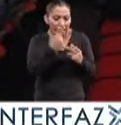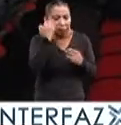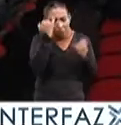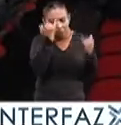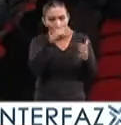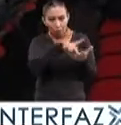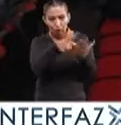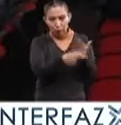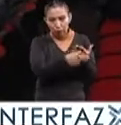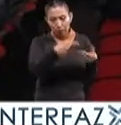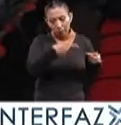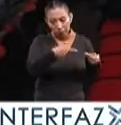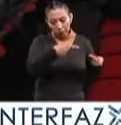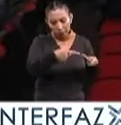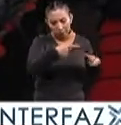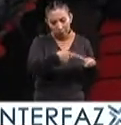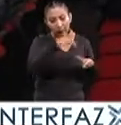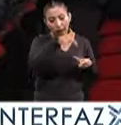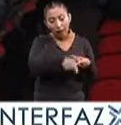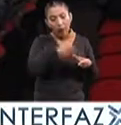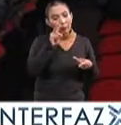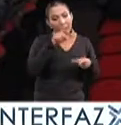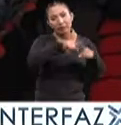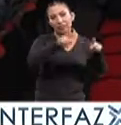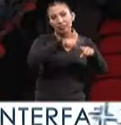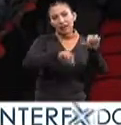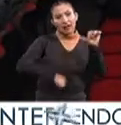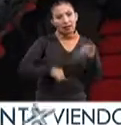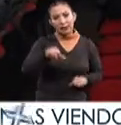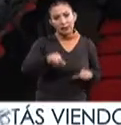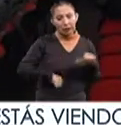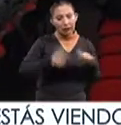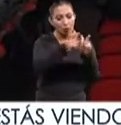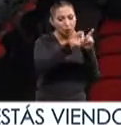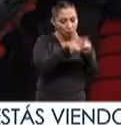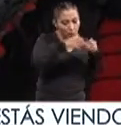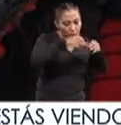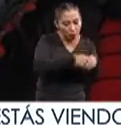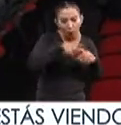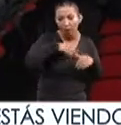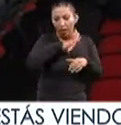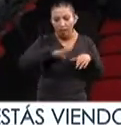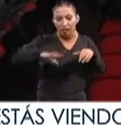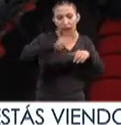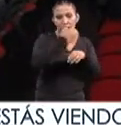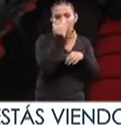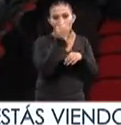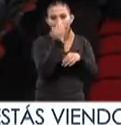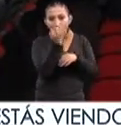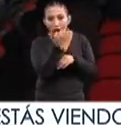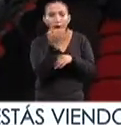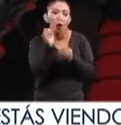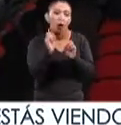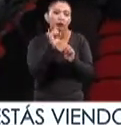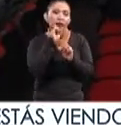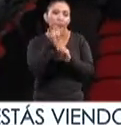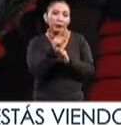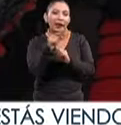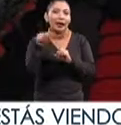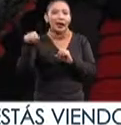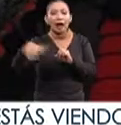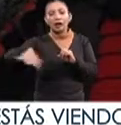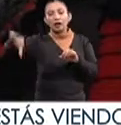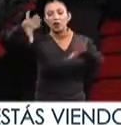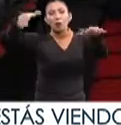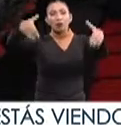planteamos este proyecto, el cual contemplaba diversas actividades, tanto grupales como generales, a nivel jardín, a